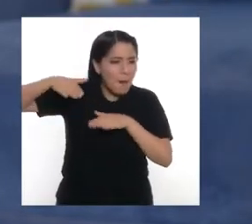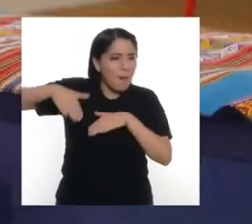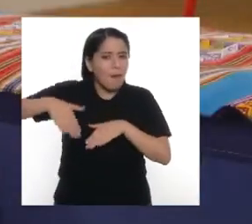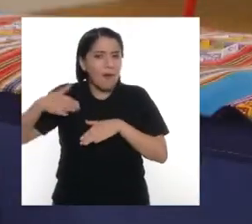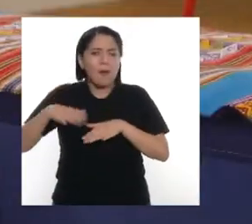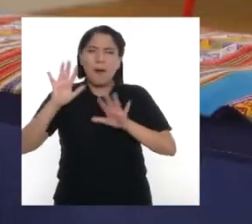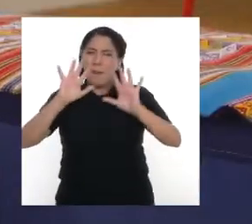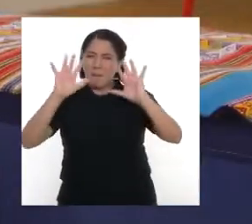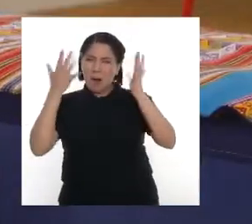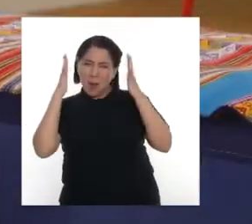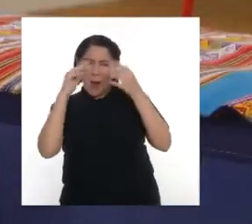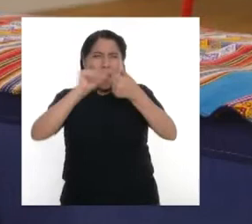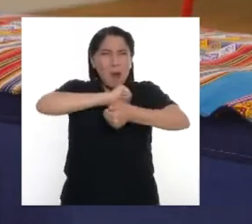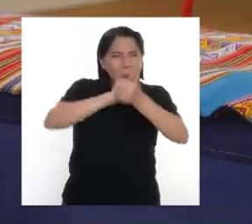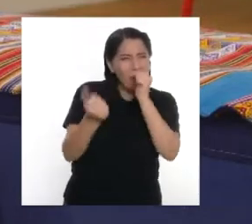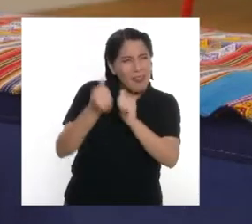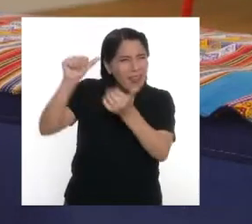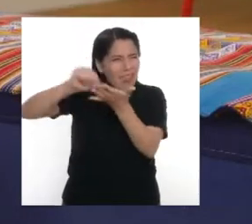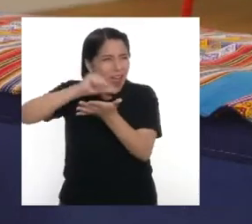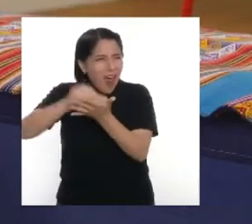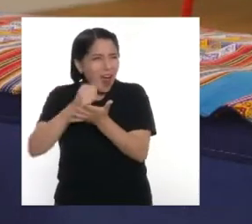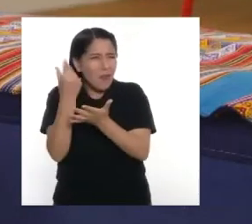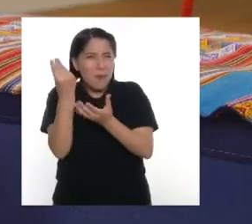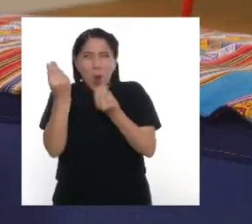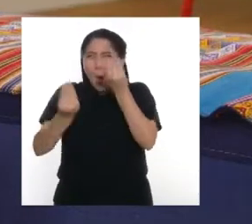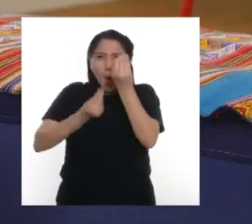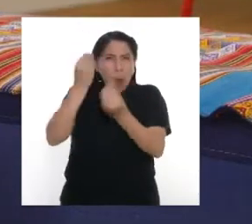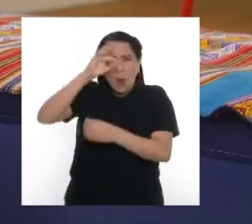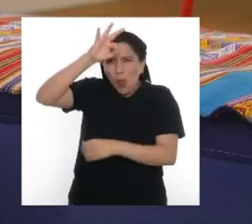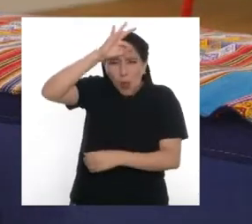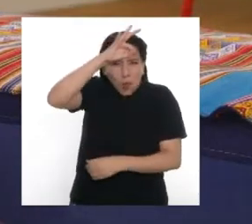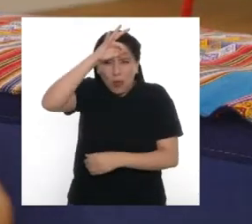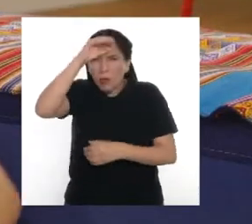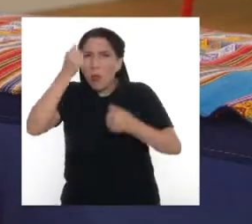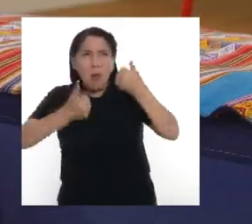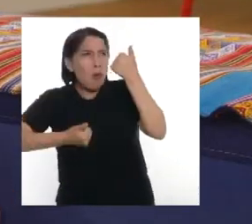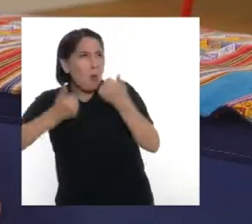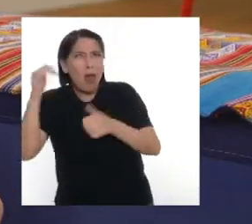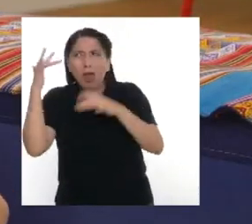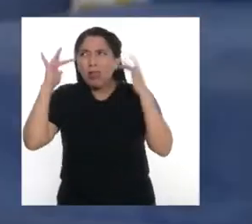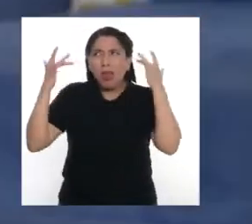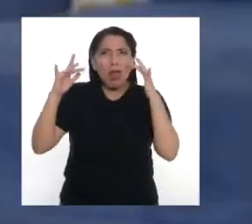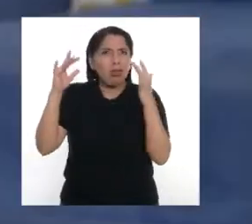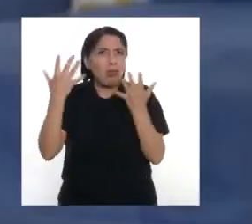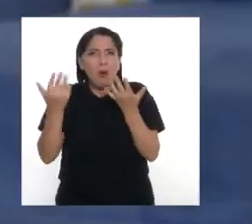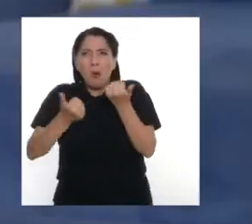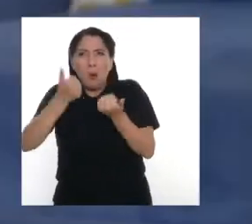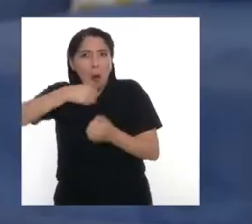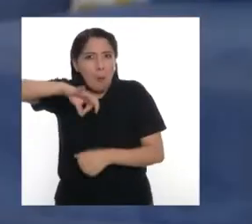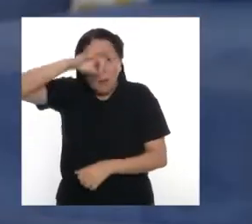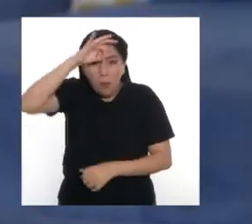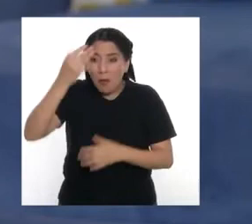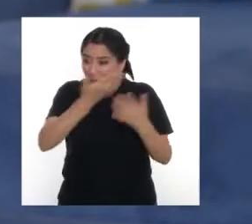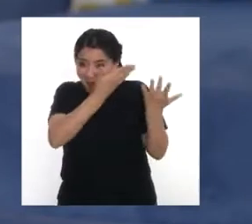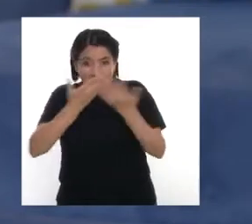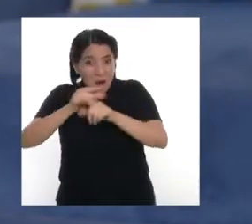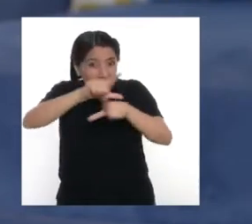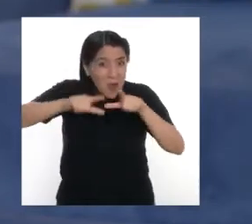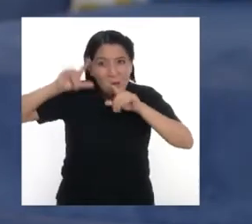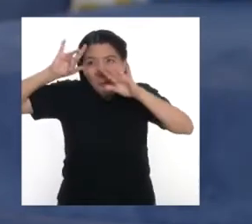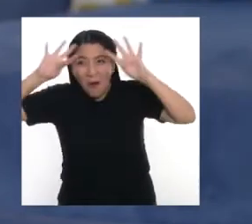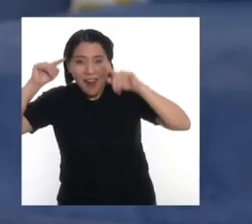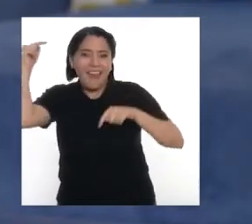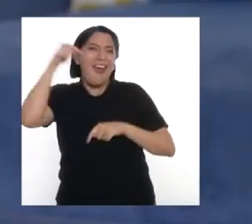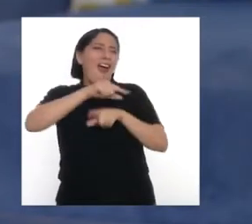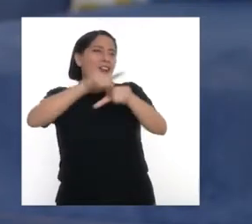artística. Pero aún no sabemos muy bien cómo, ni tampoco qué sonidos haremos. ¿Por qué no vamos al espacio creativo?